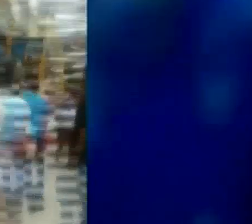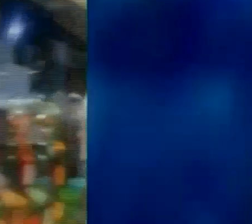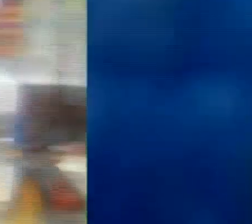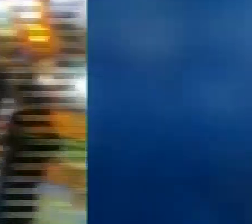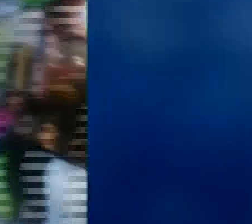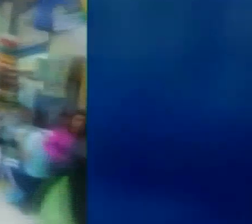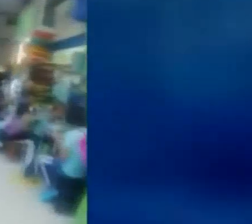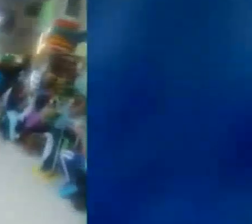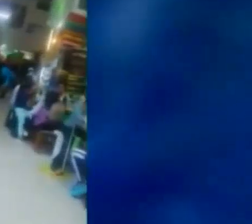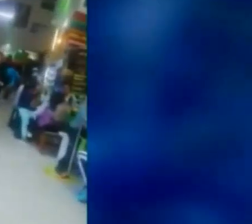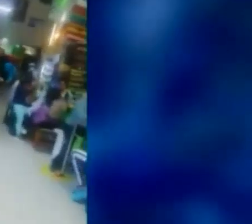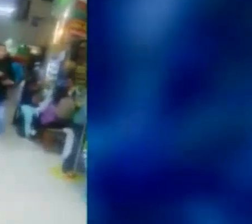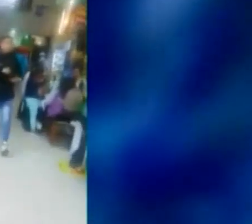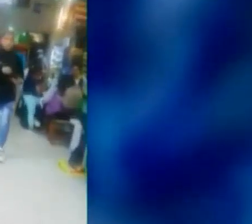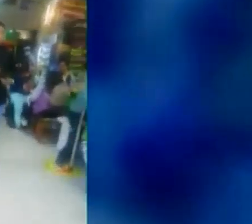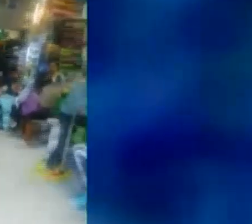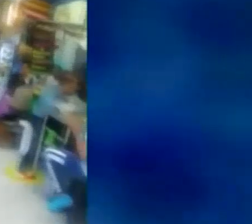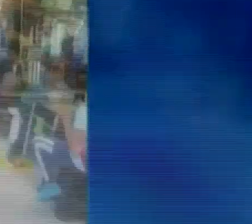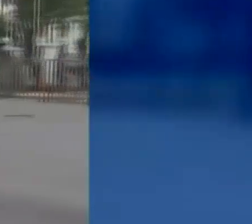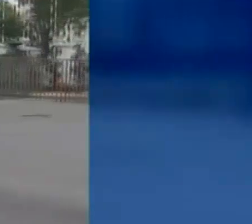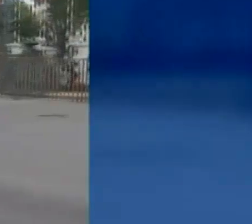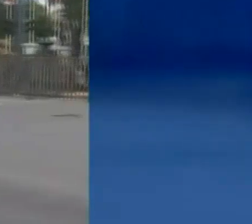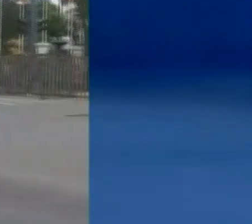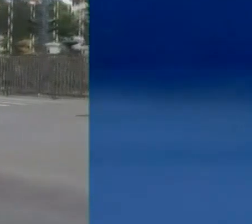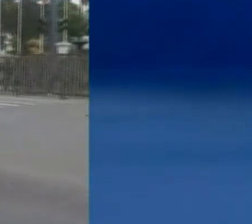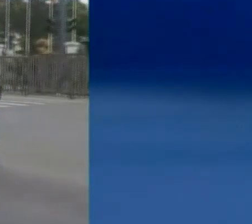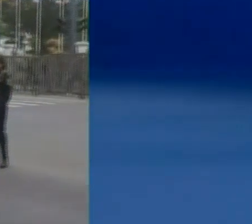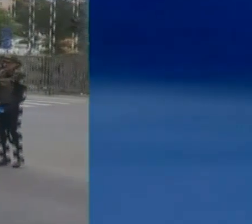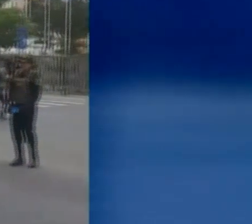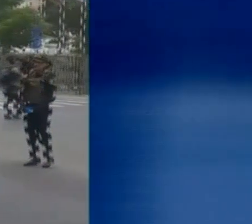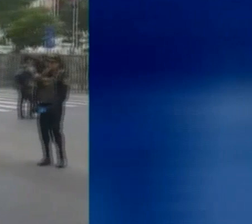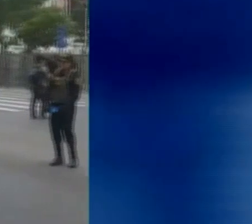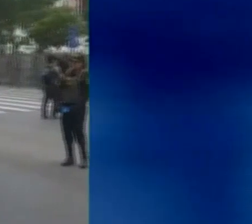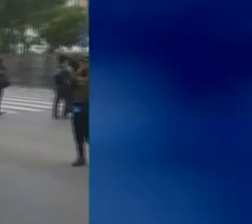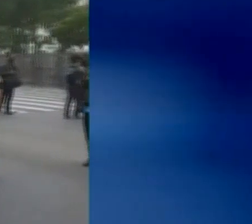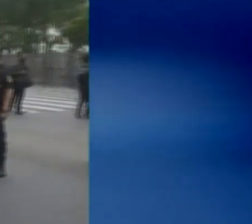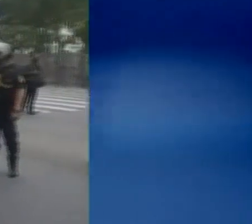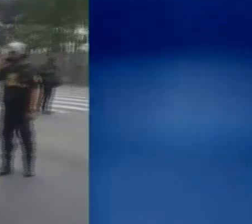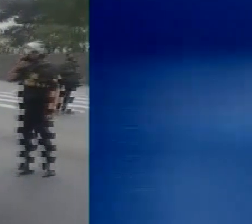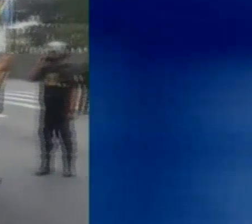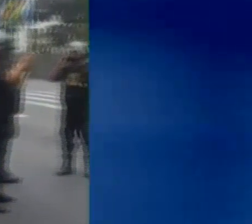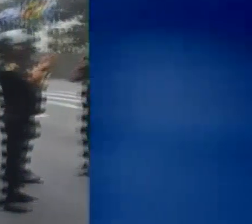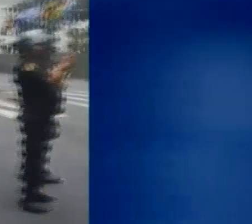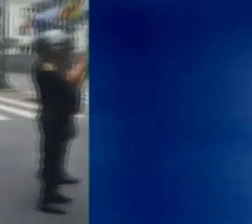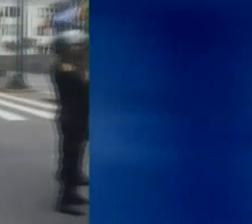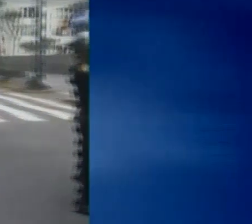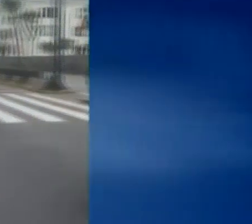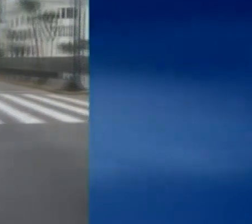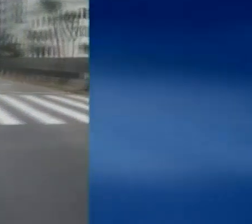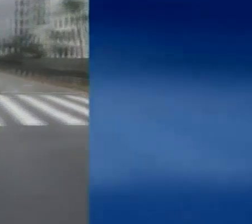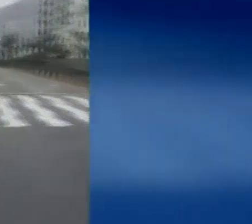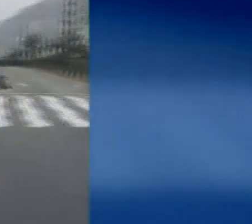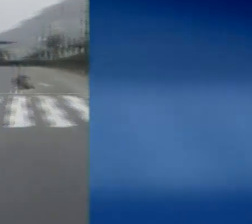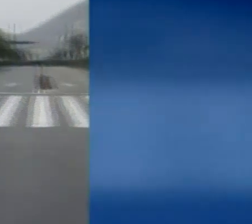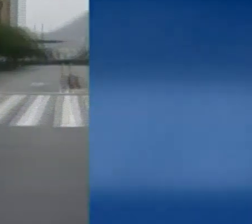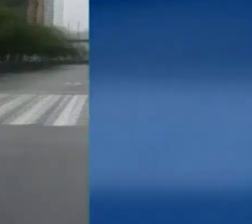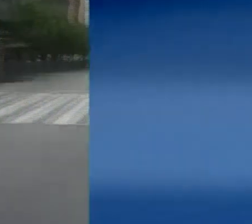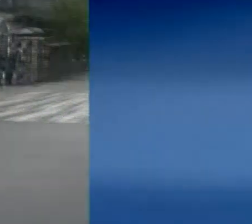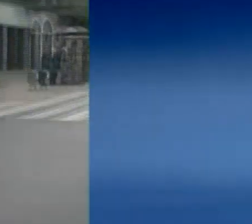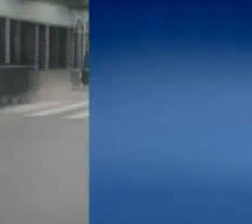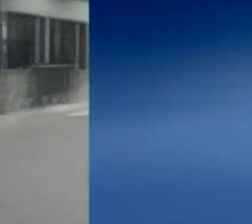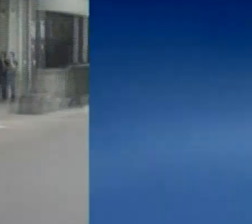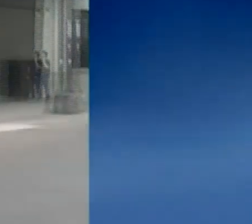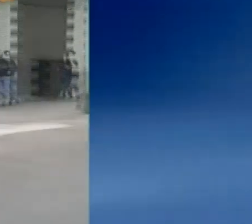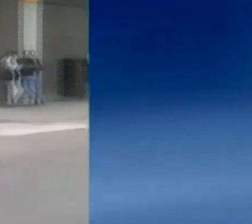2021 hasta este día, 7 de diciembre del 2022. Ha también estado o participado en el partido Perú Libre. Ahí ganó